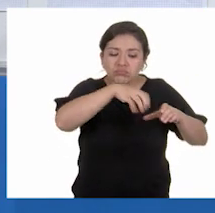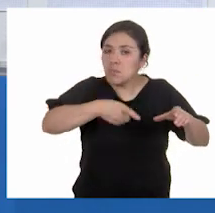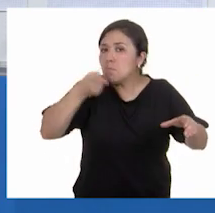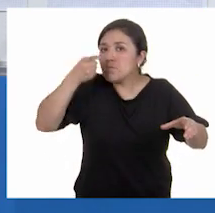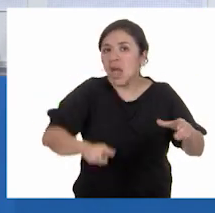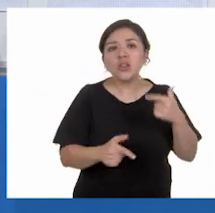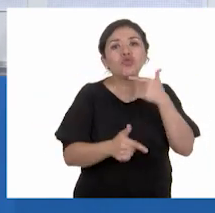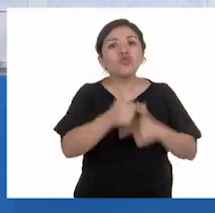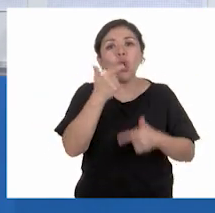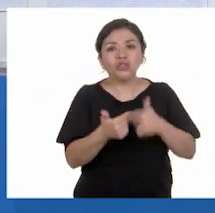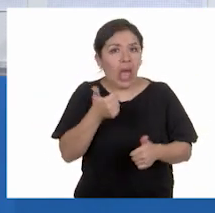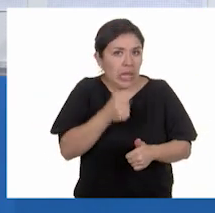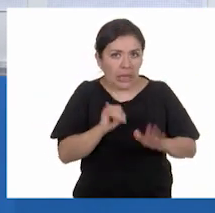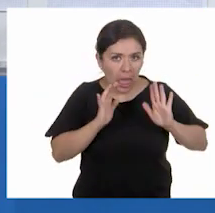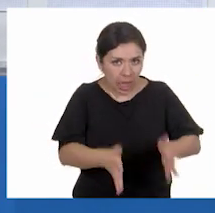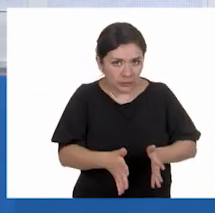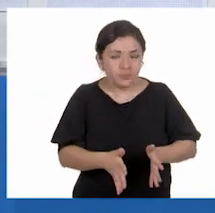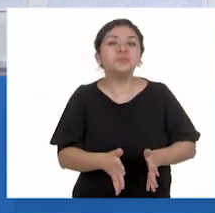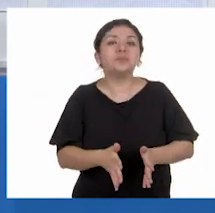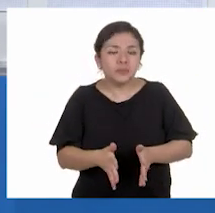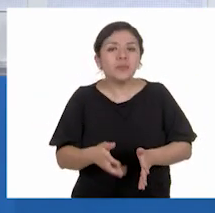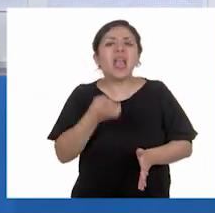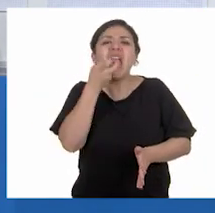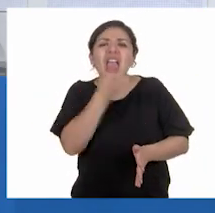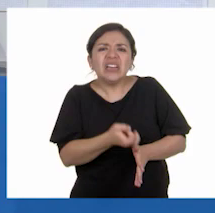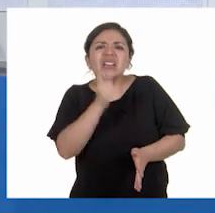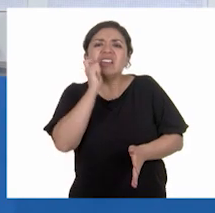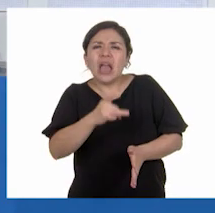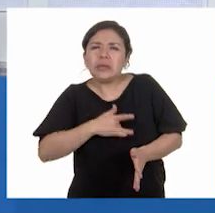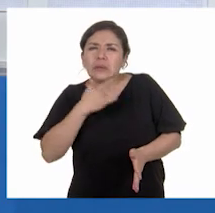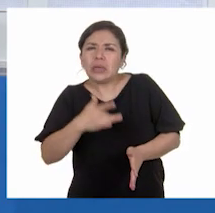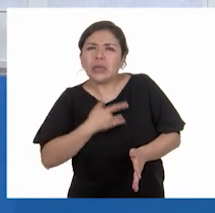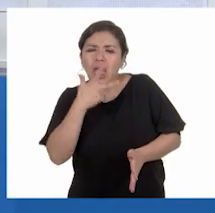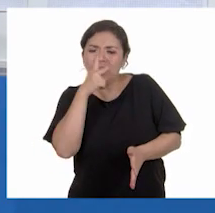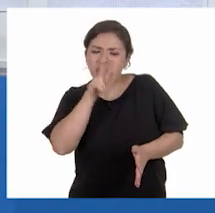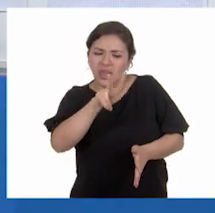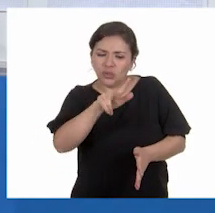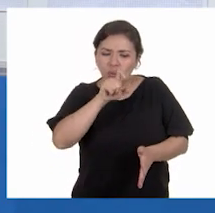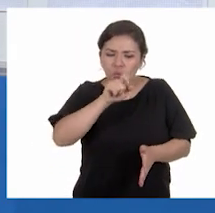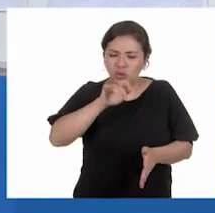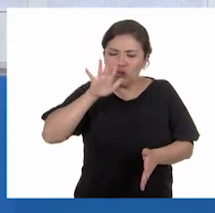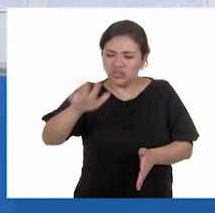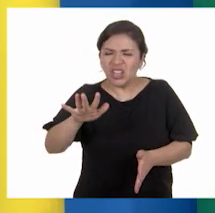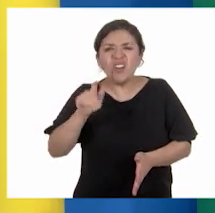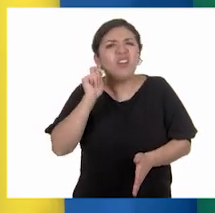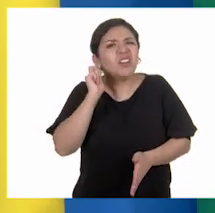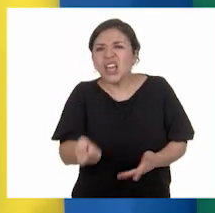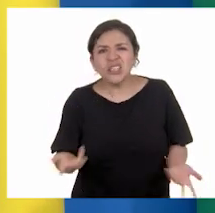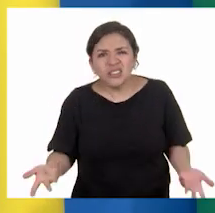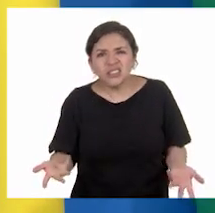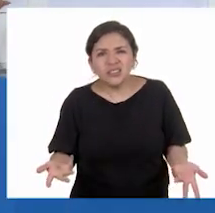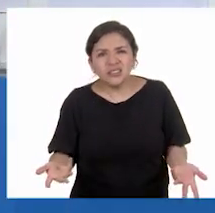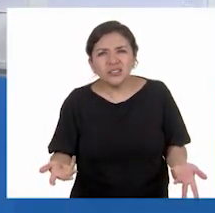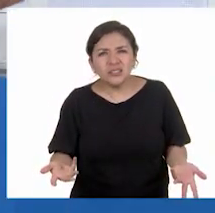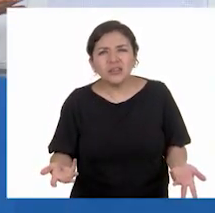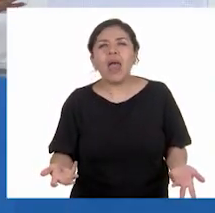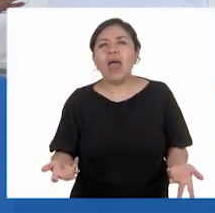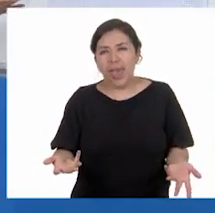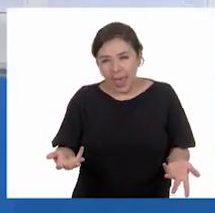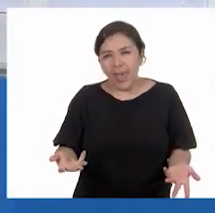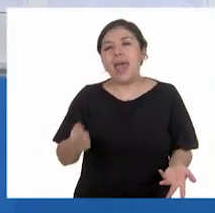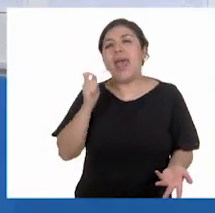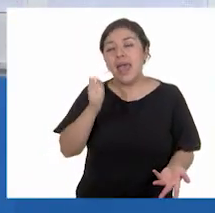12 huevos. Sí. Entonces, ¿qué significa 18.5 recipientes? Pues que